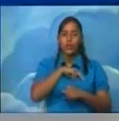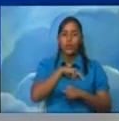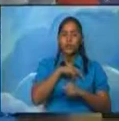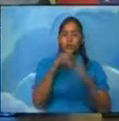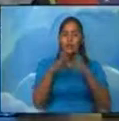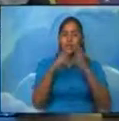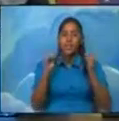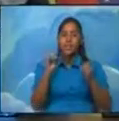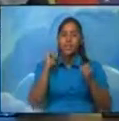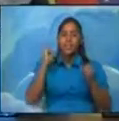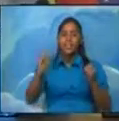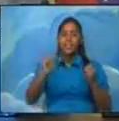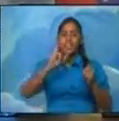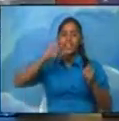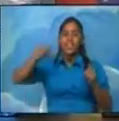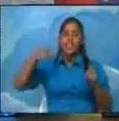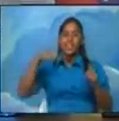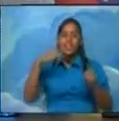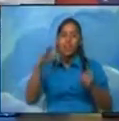Cuando venían tras vosotros.